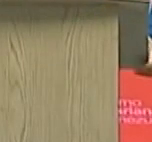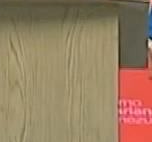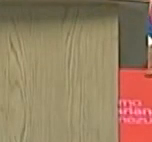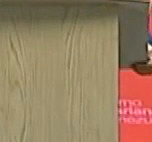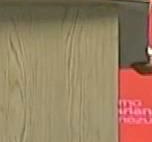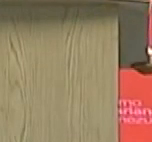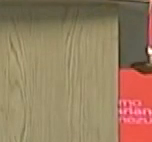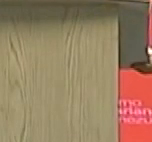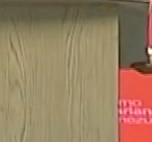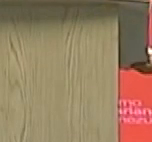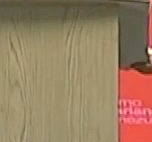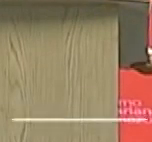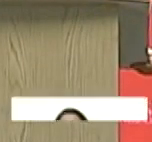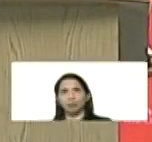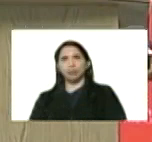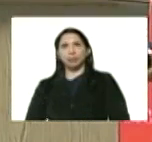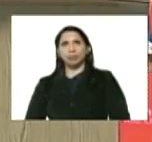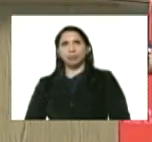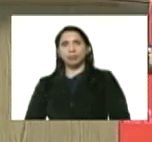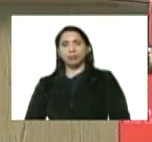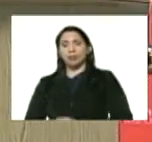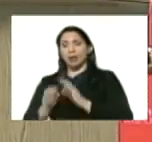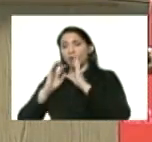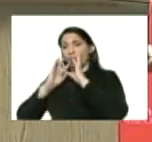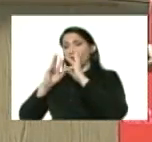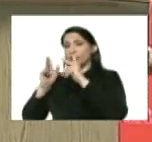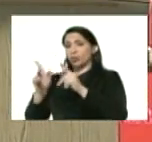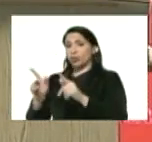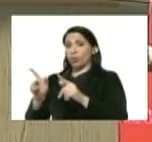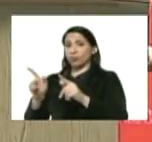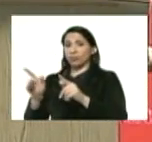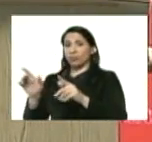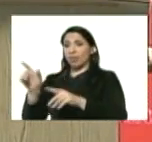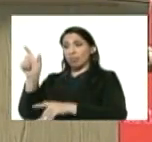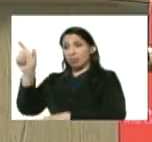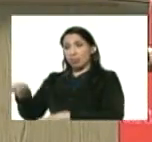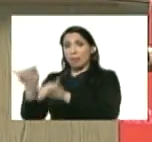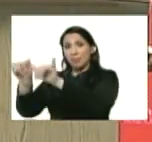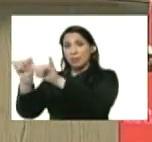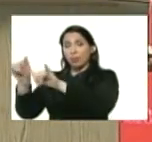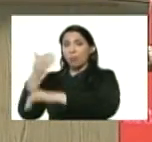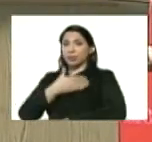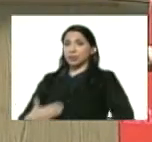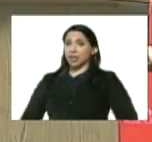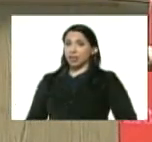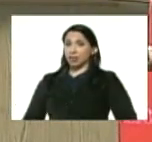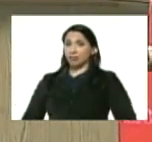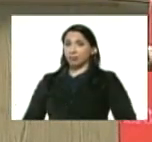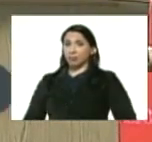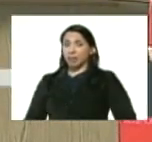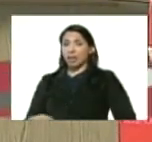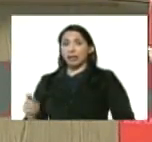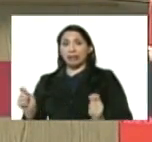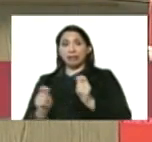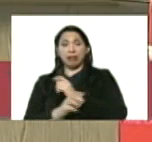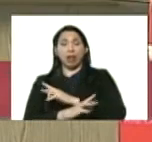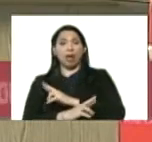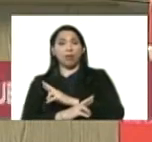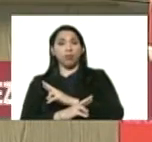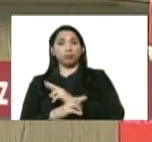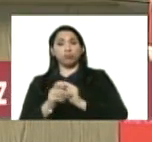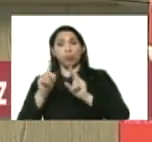está, a confesión de parte, relevo de prueba, decimos los abogados.